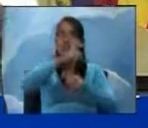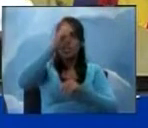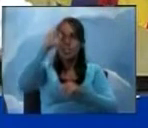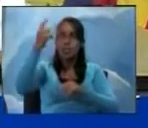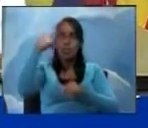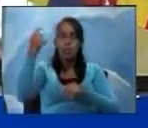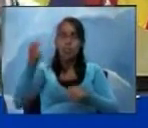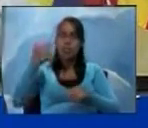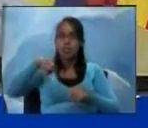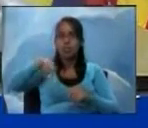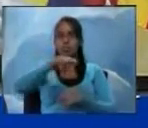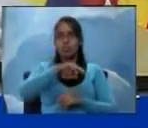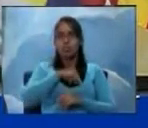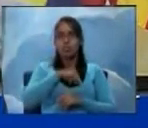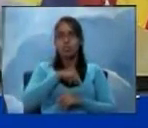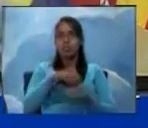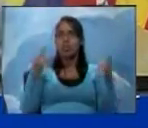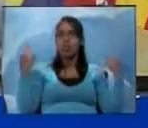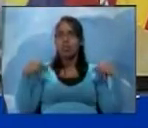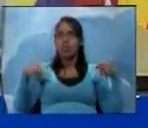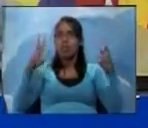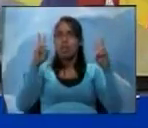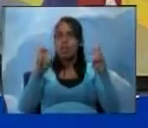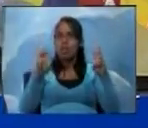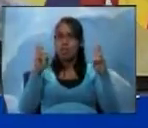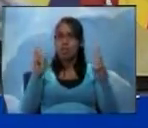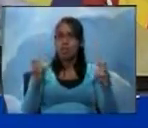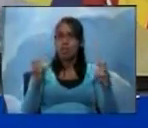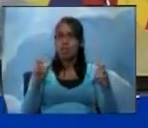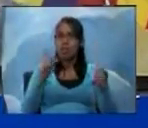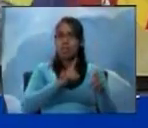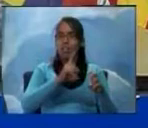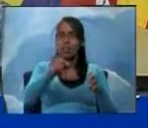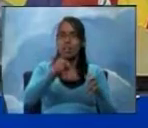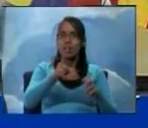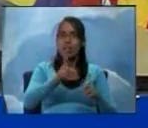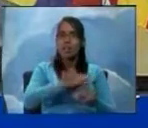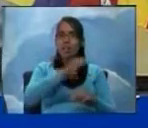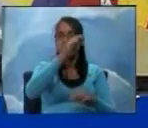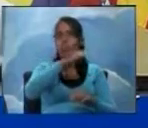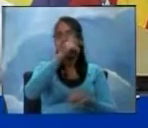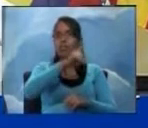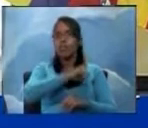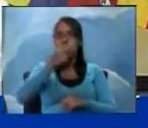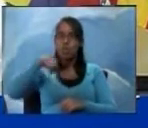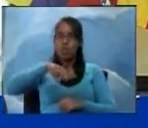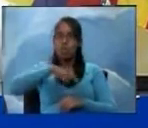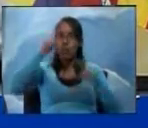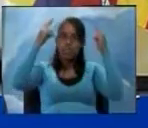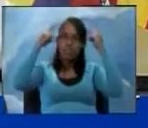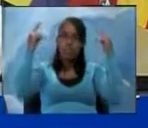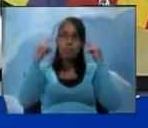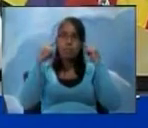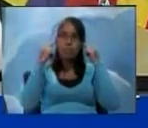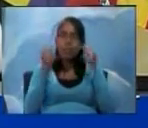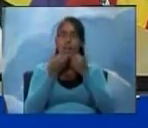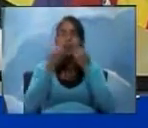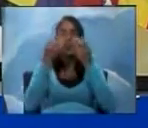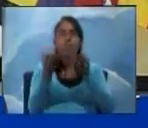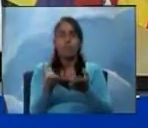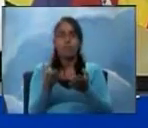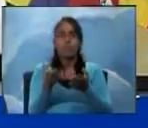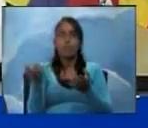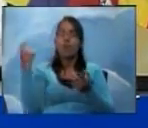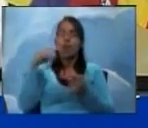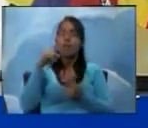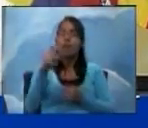para nosotros. Renovarnos en el espíritu de nuestra mente. Le cuento. Había